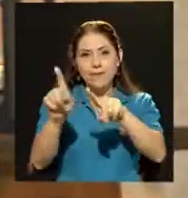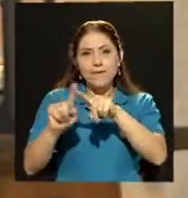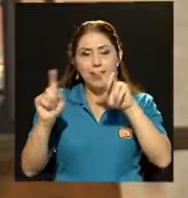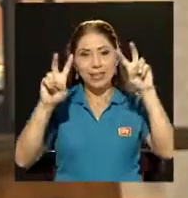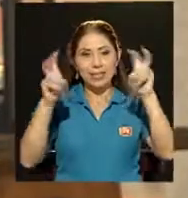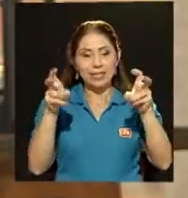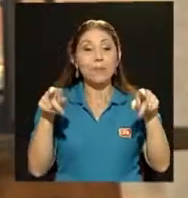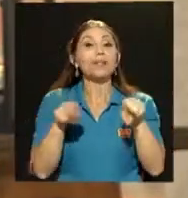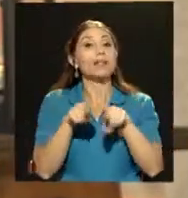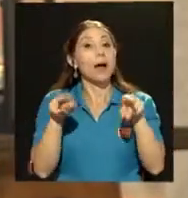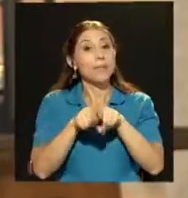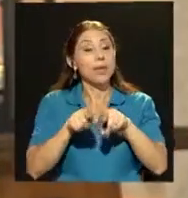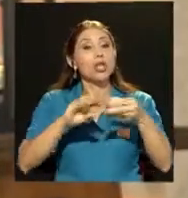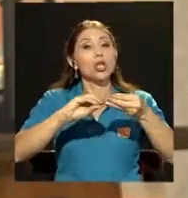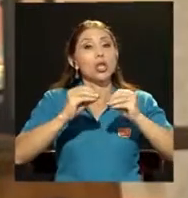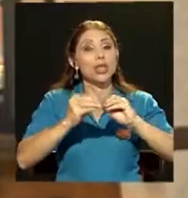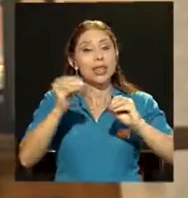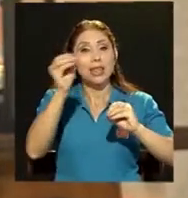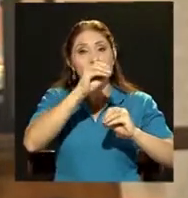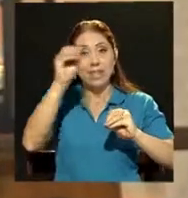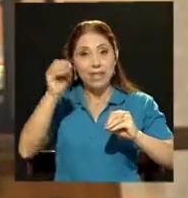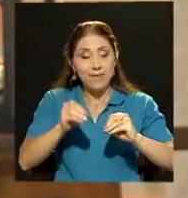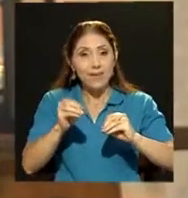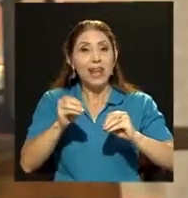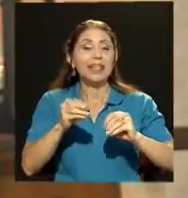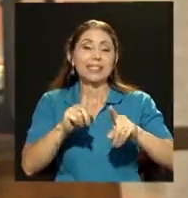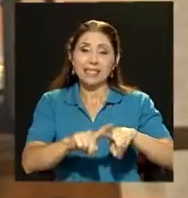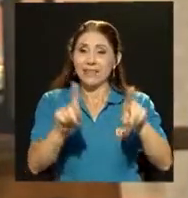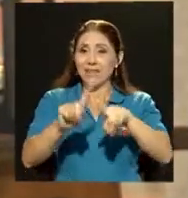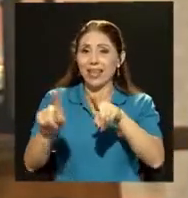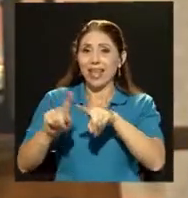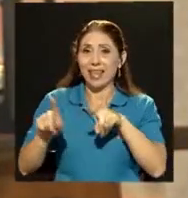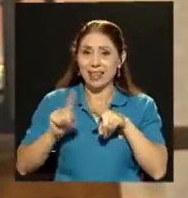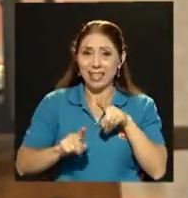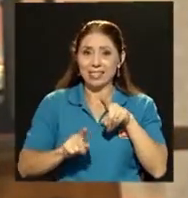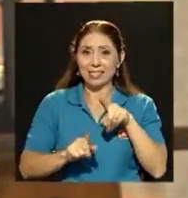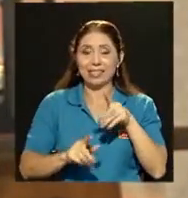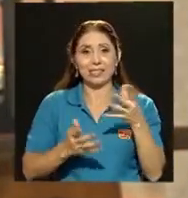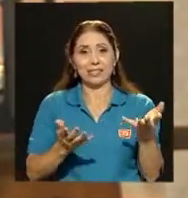lamentablemente, la mayor parte no felizmente diferentes,